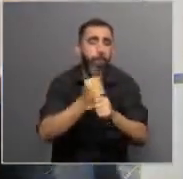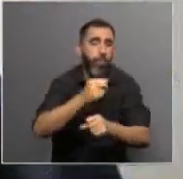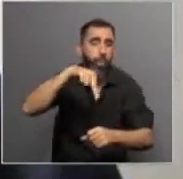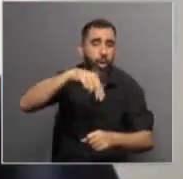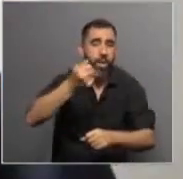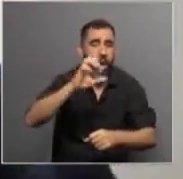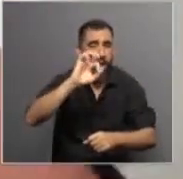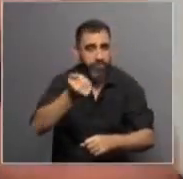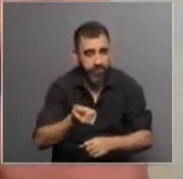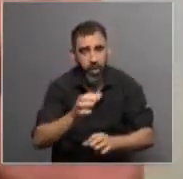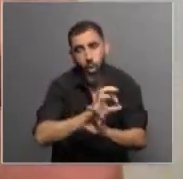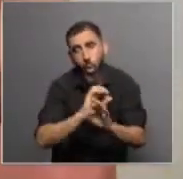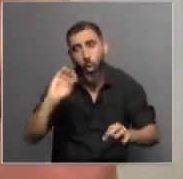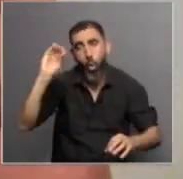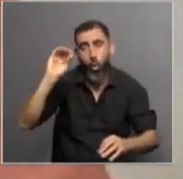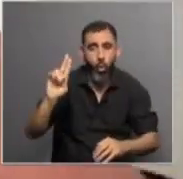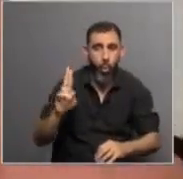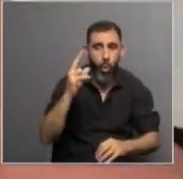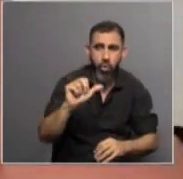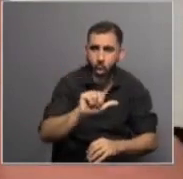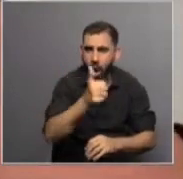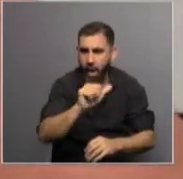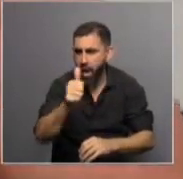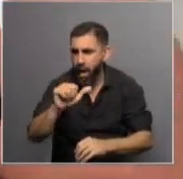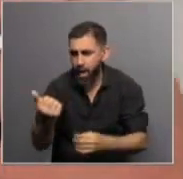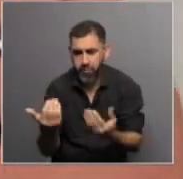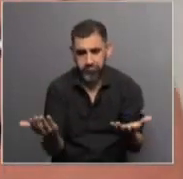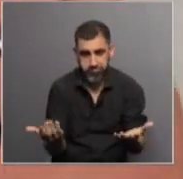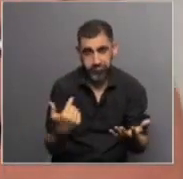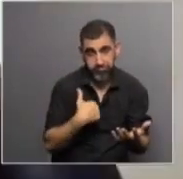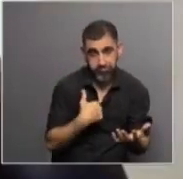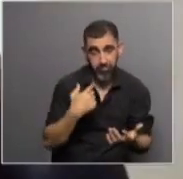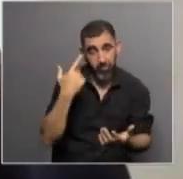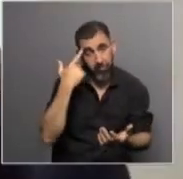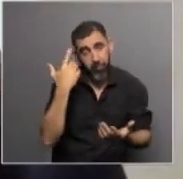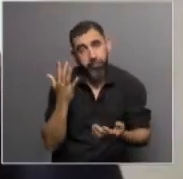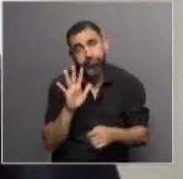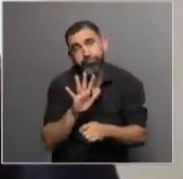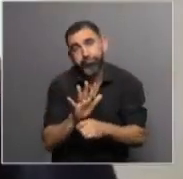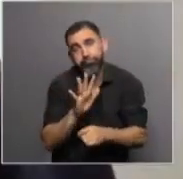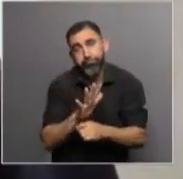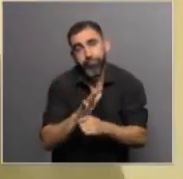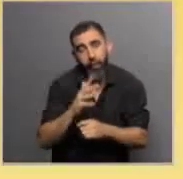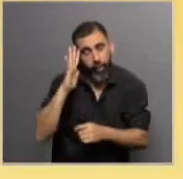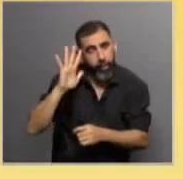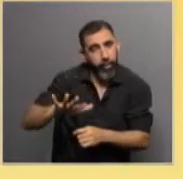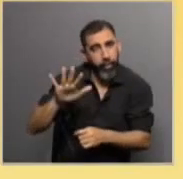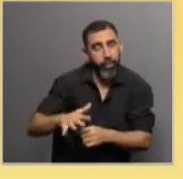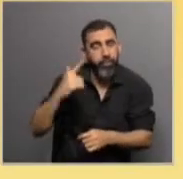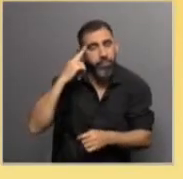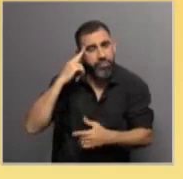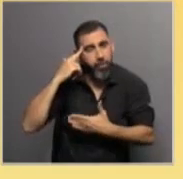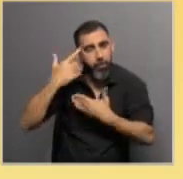NASA, jóvenes uruguayos, y uno al principio en forma un poco inocente lo ve como un